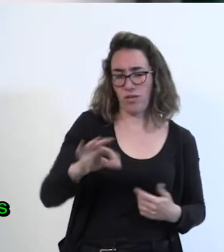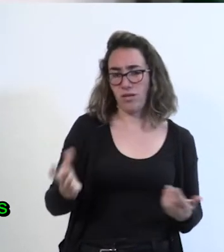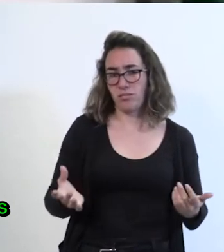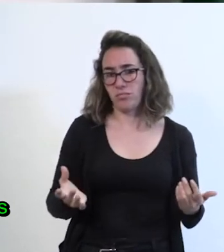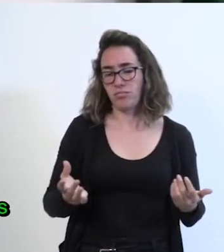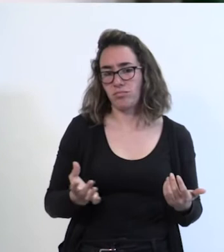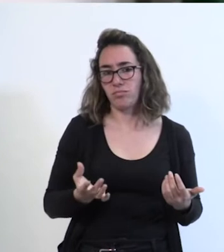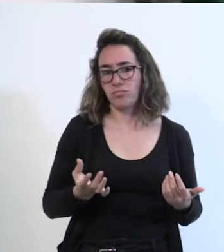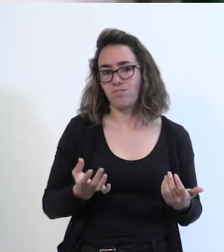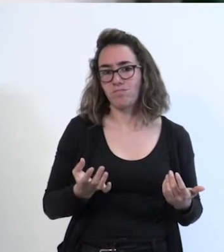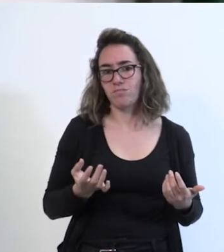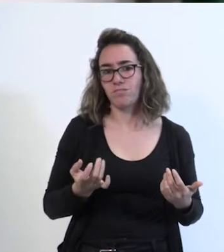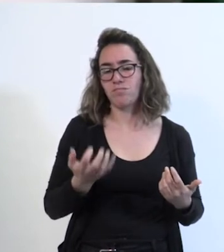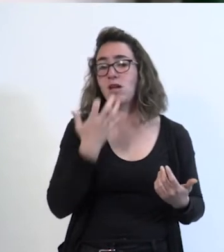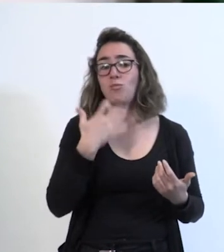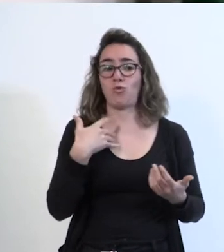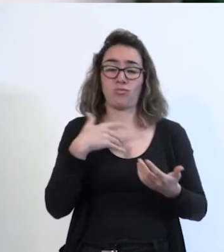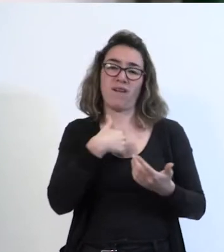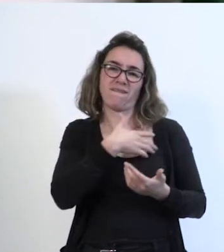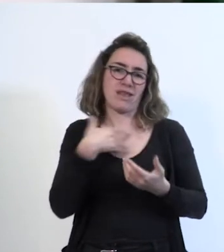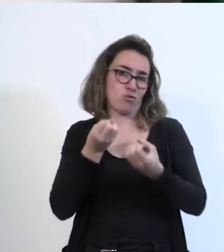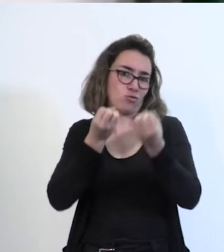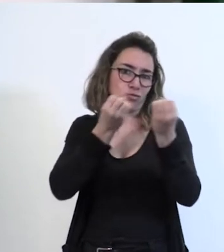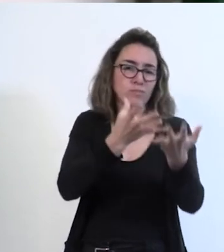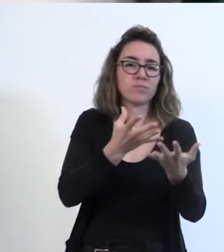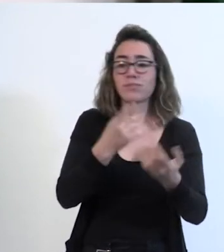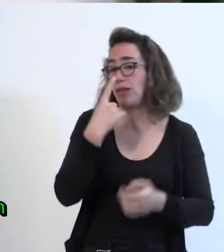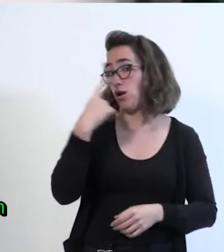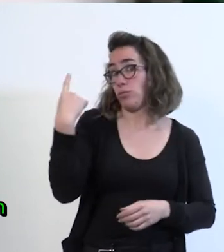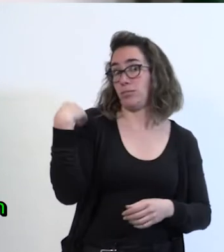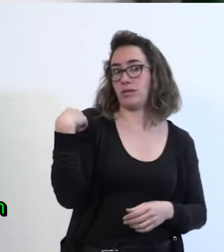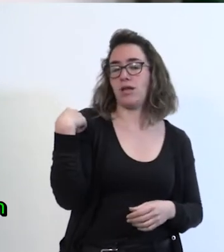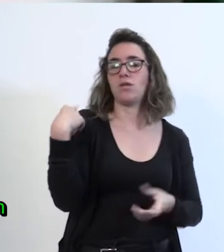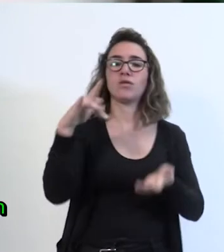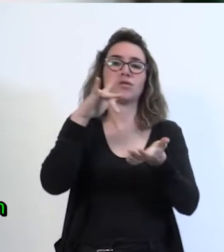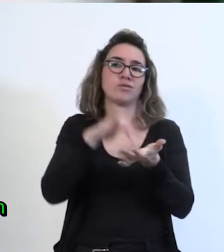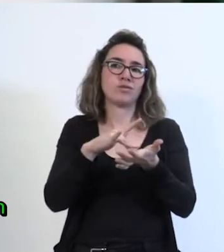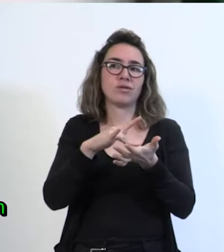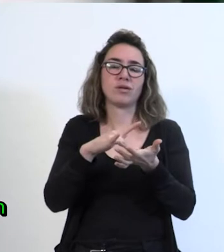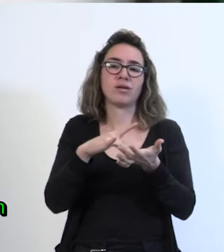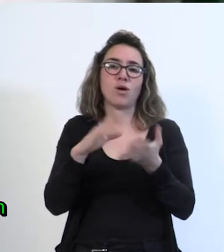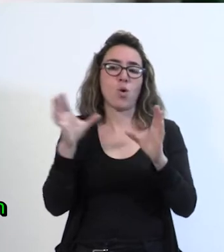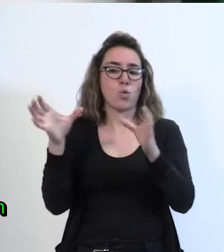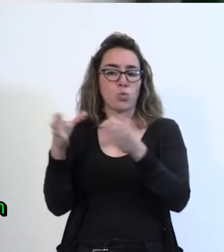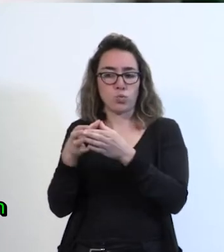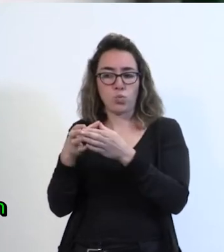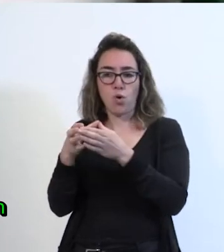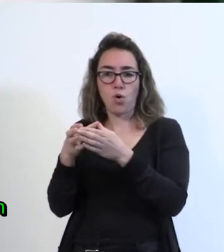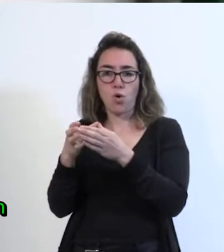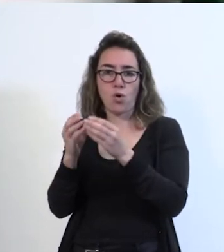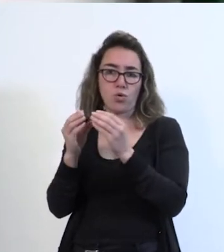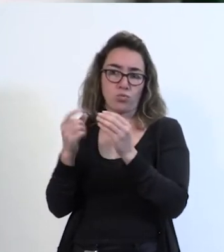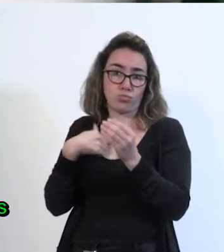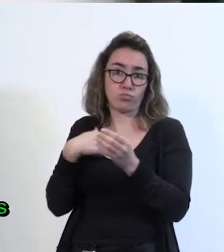mujeres, de estas mujeres. Entonces, yo te quiero contar que el año pasado, justo en un proceso de formación en los que yo ahora